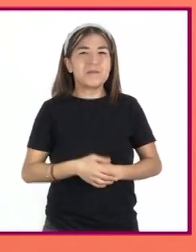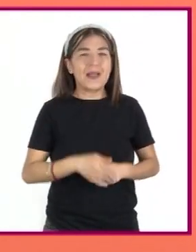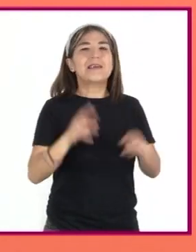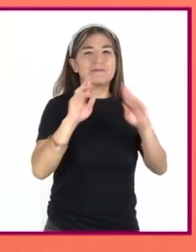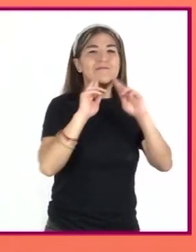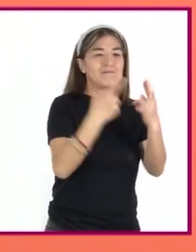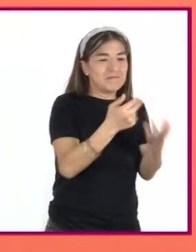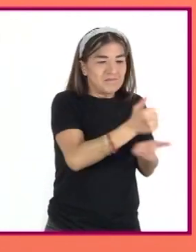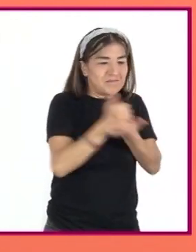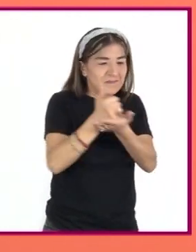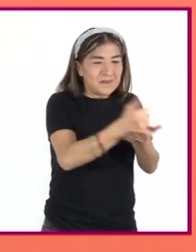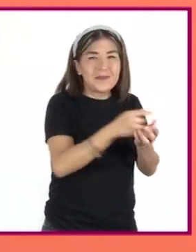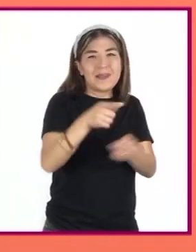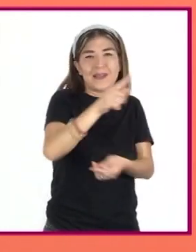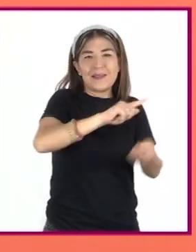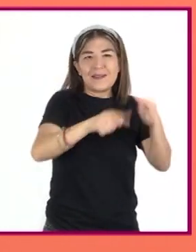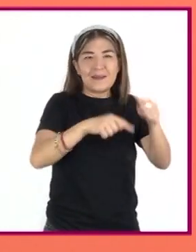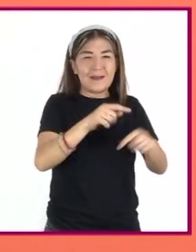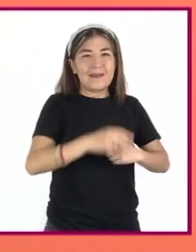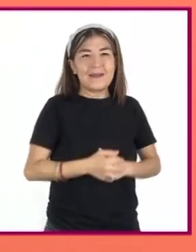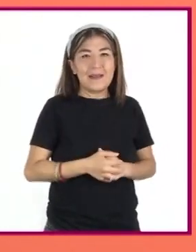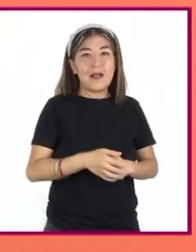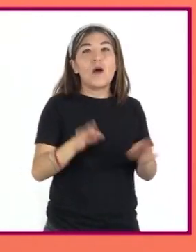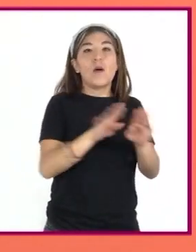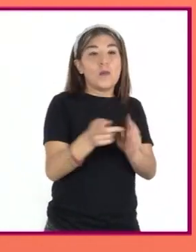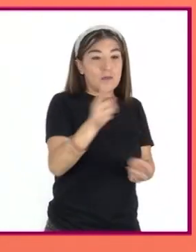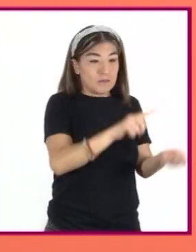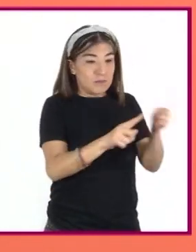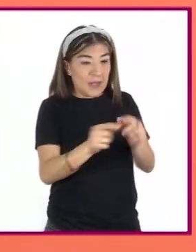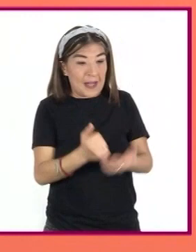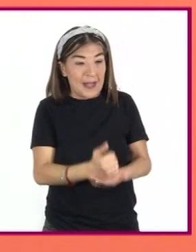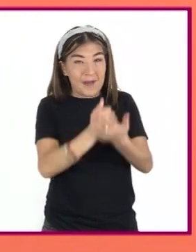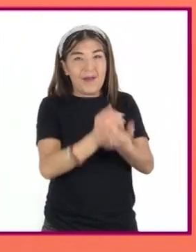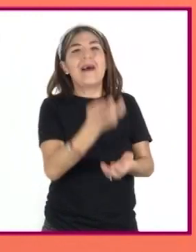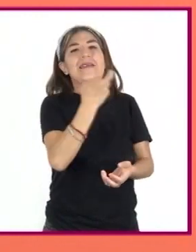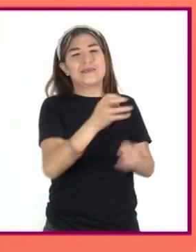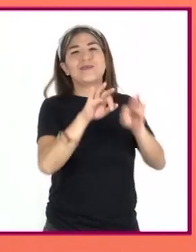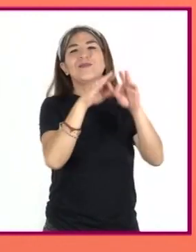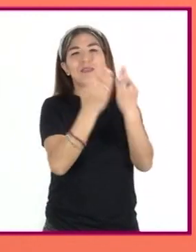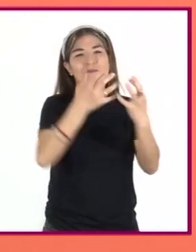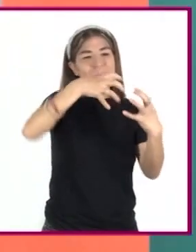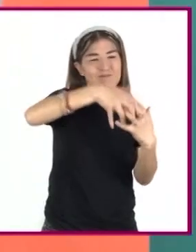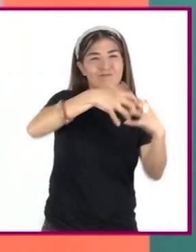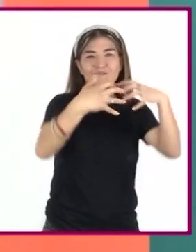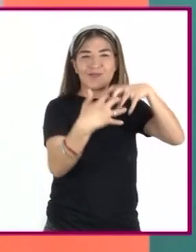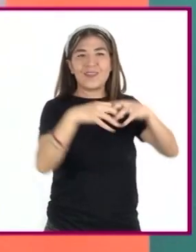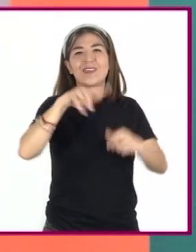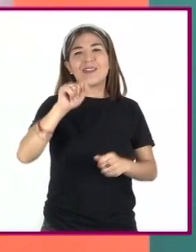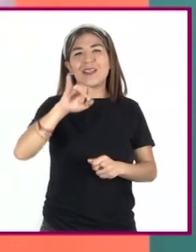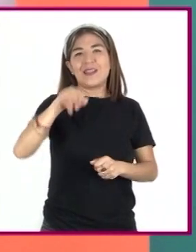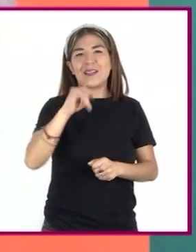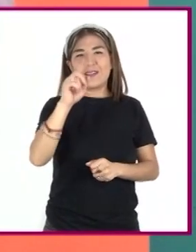ayudarse mutuamente. Así se forman los tejidos.